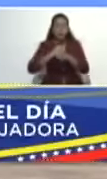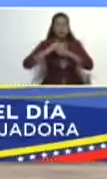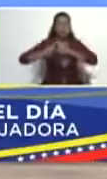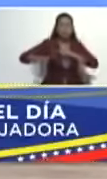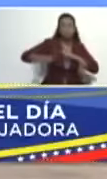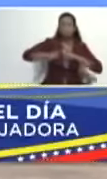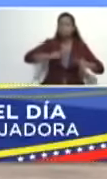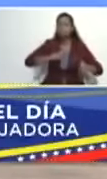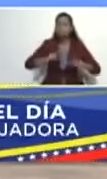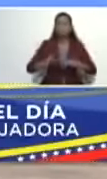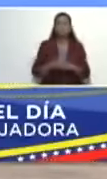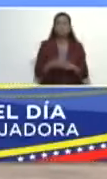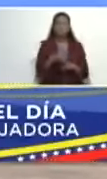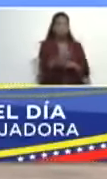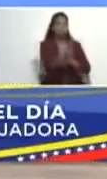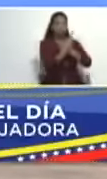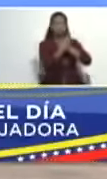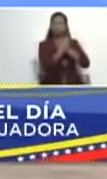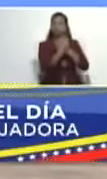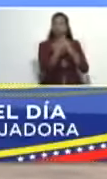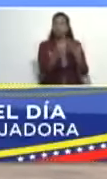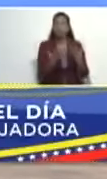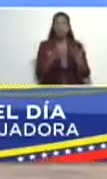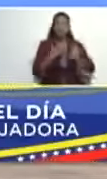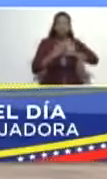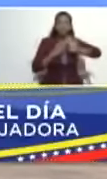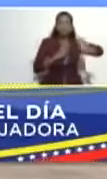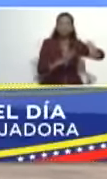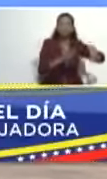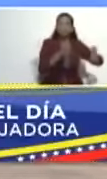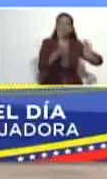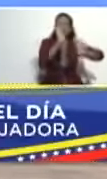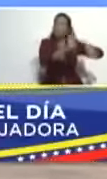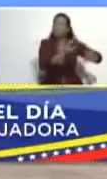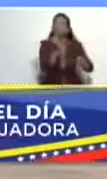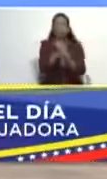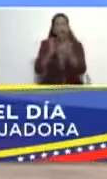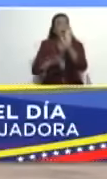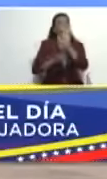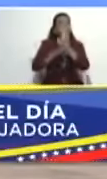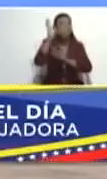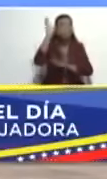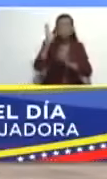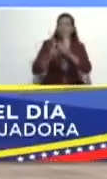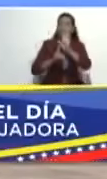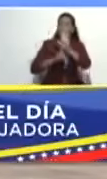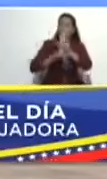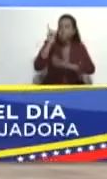Si bien es cierto que ellos lanzaron sus misiles, nosotros seguimos trabajando por el crecimiento económico.